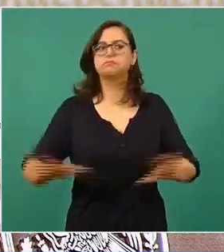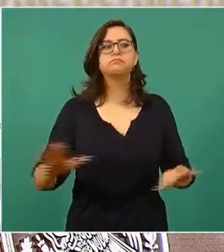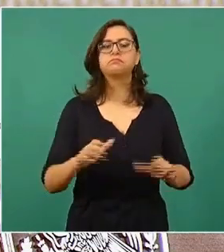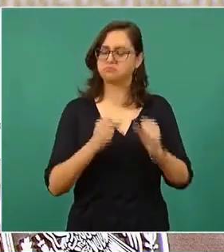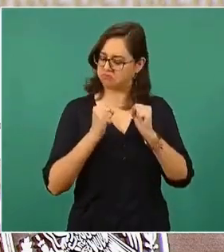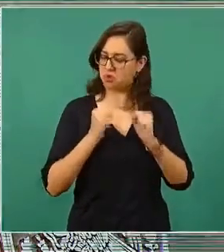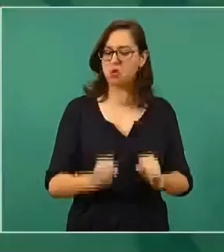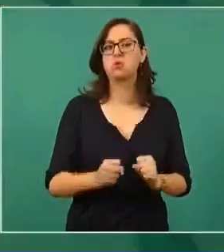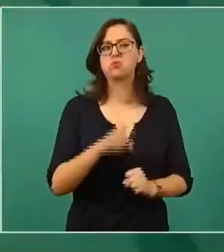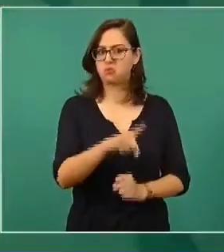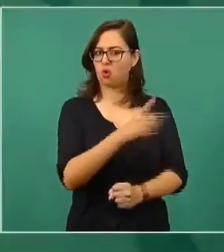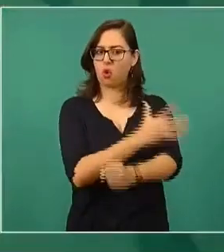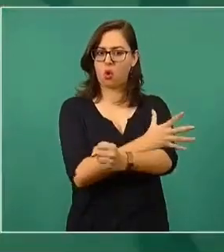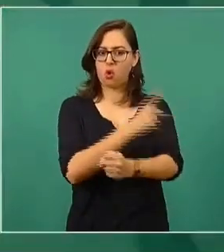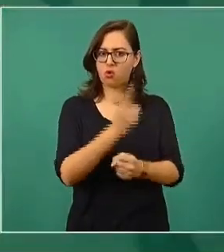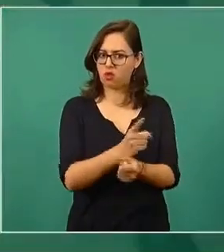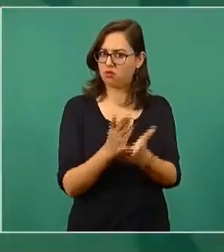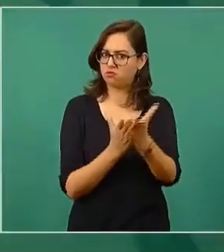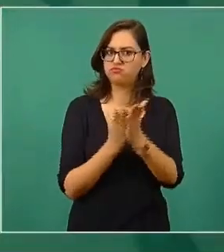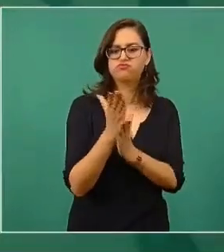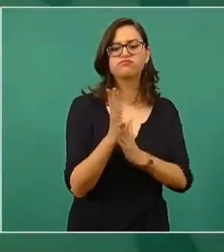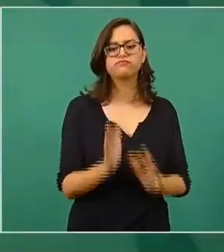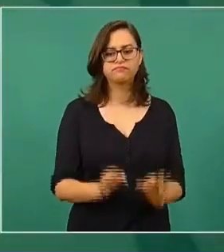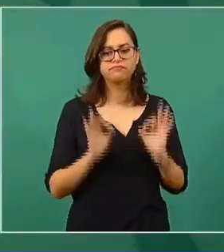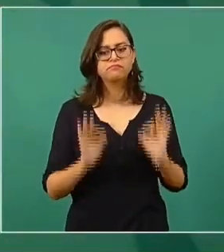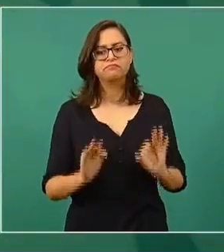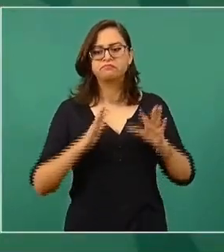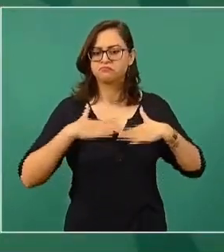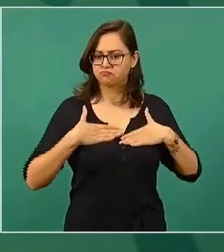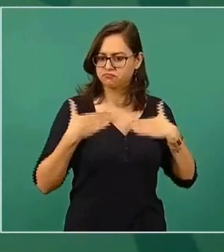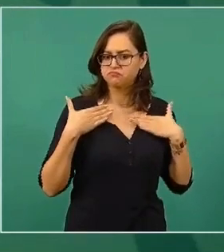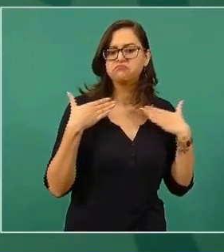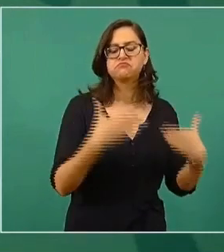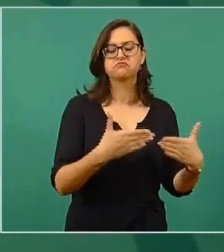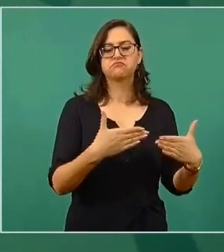no tengo ninguna desconfianza,